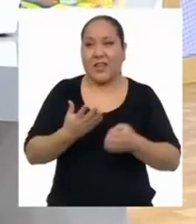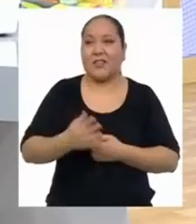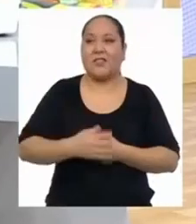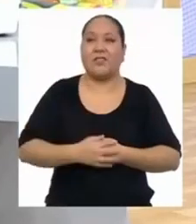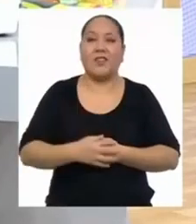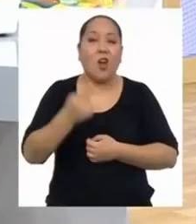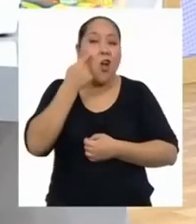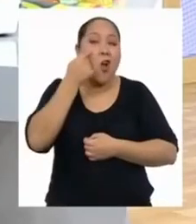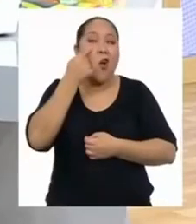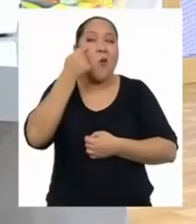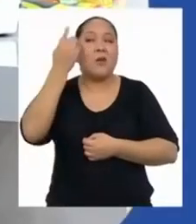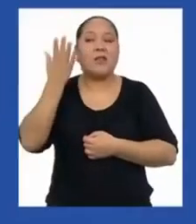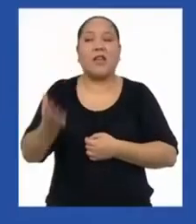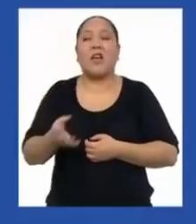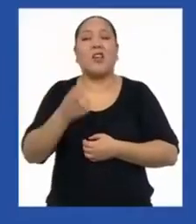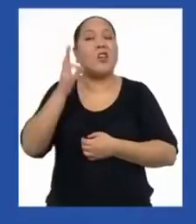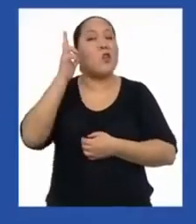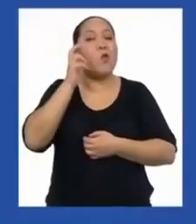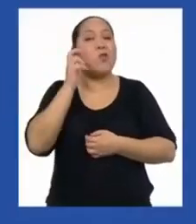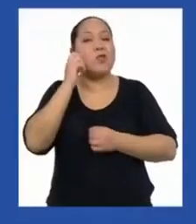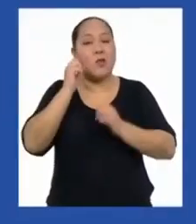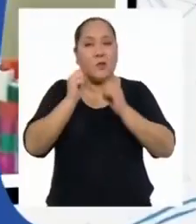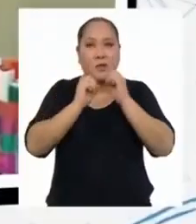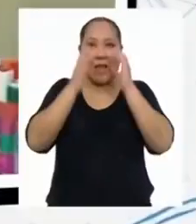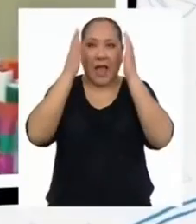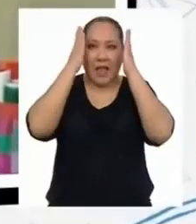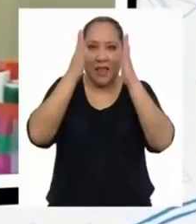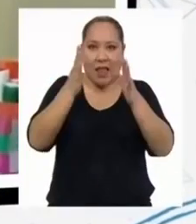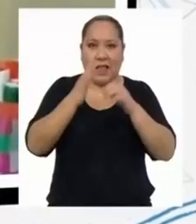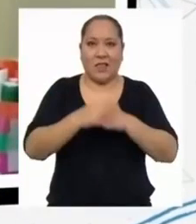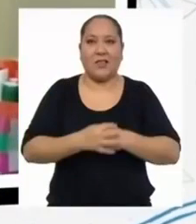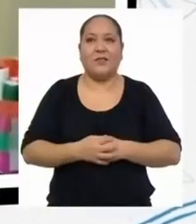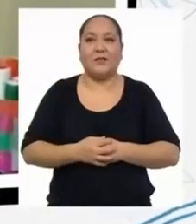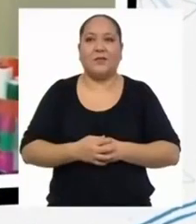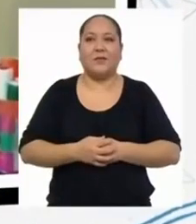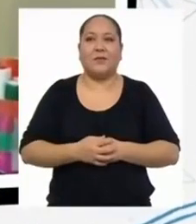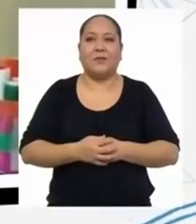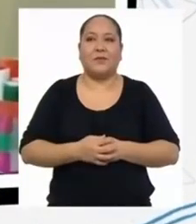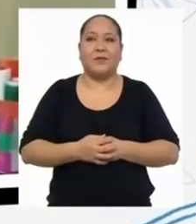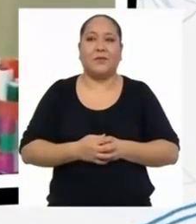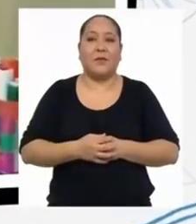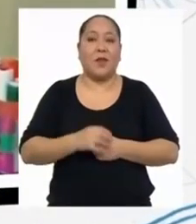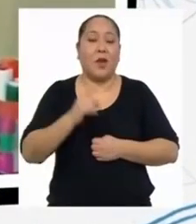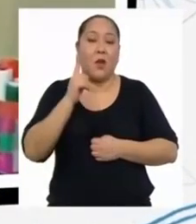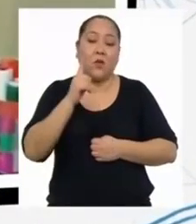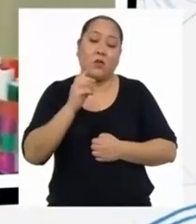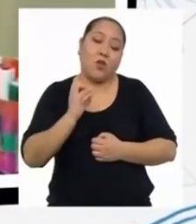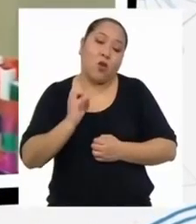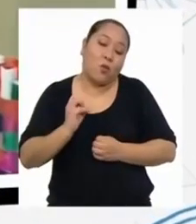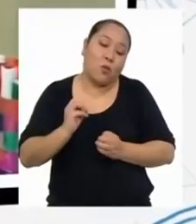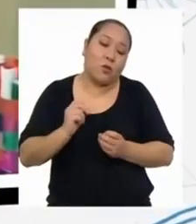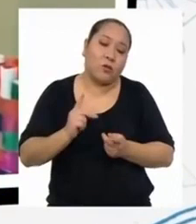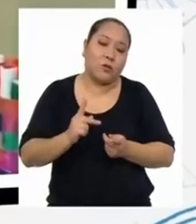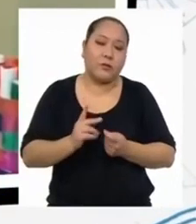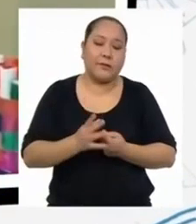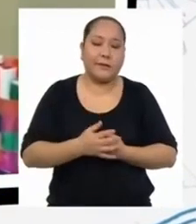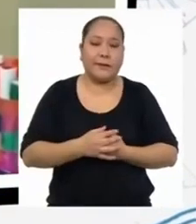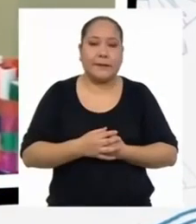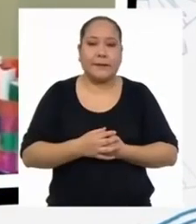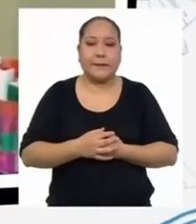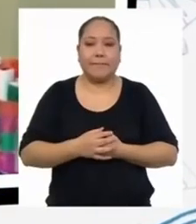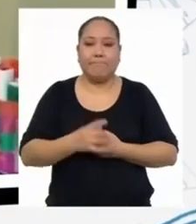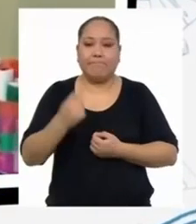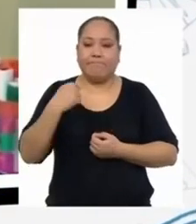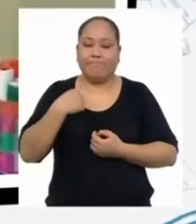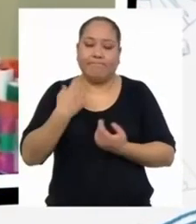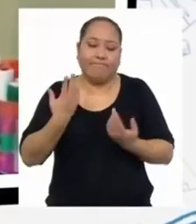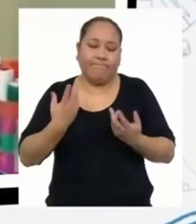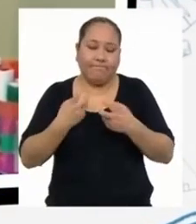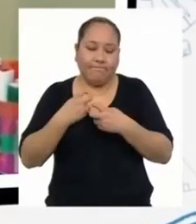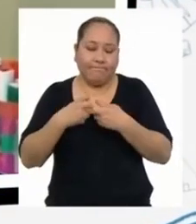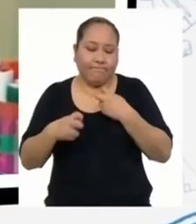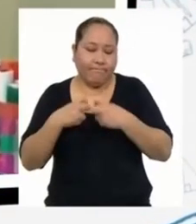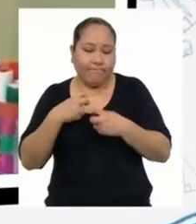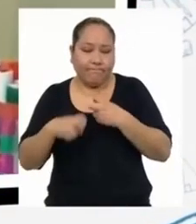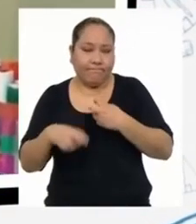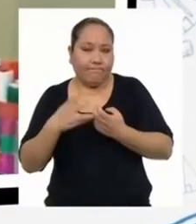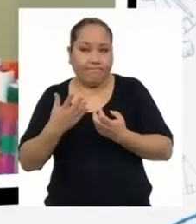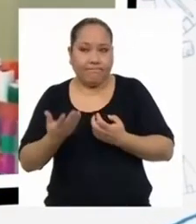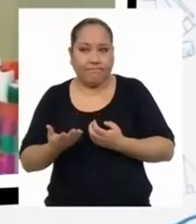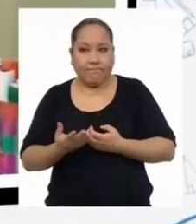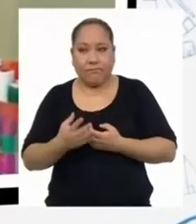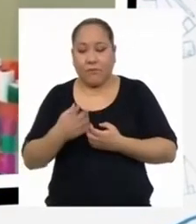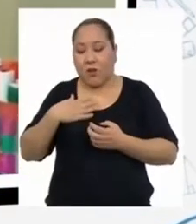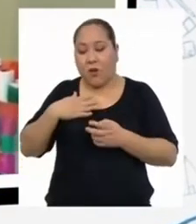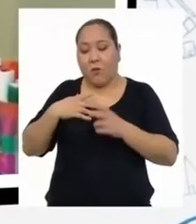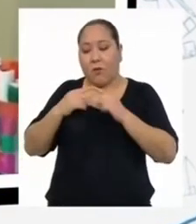Conozcámoslos y escuchemos con atención. En una oportunidad hubo un problema con mi grupo